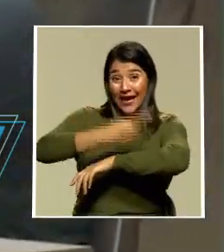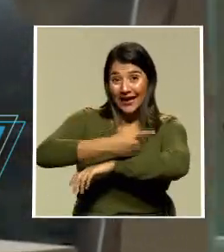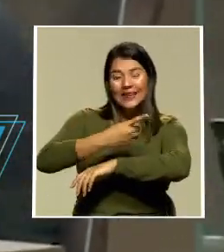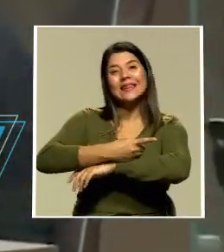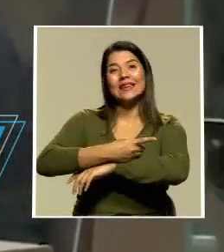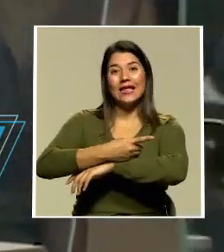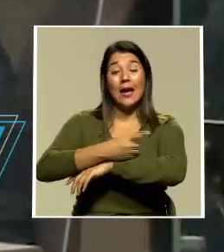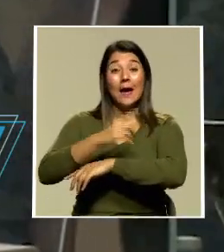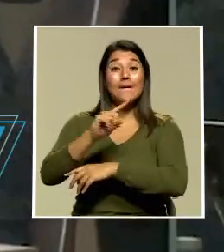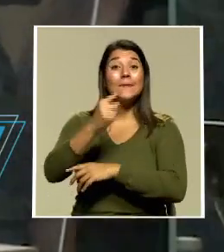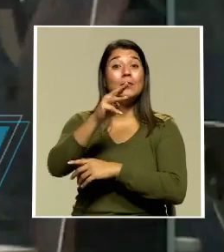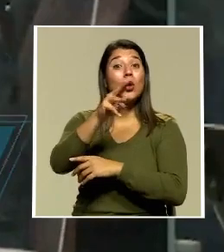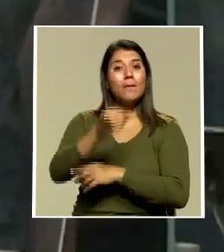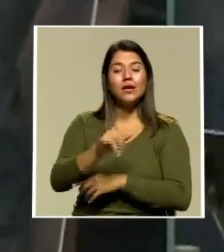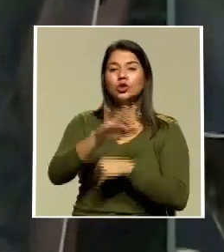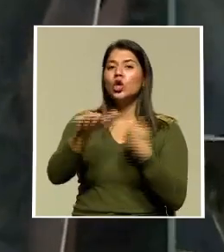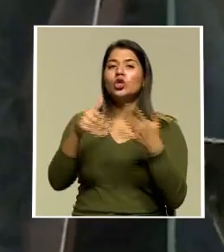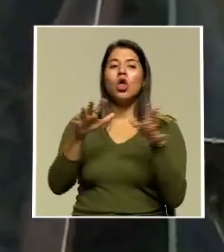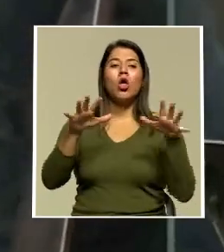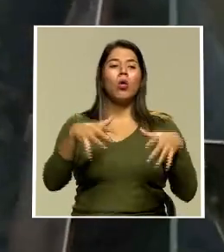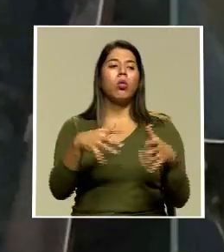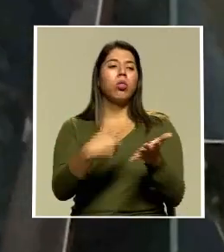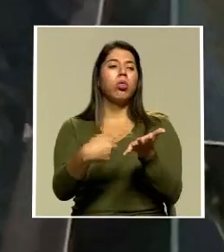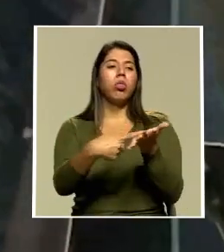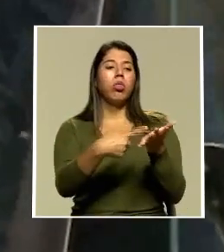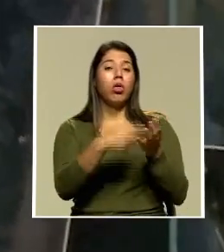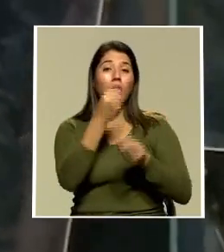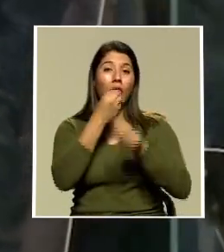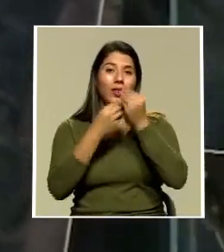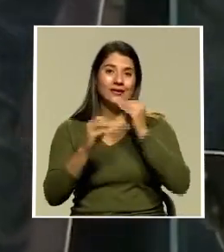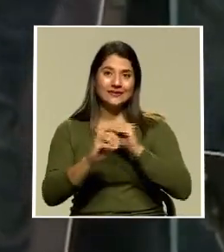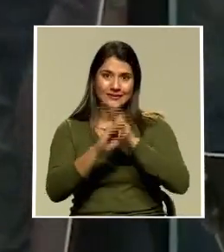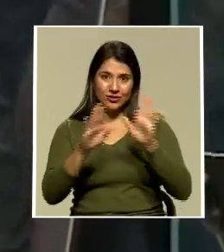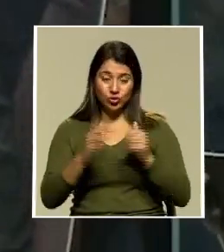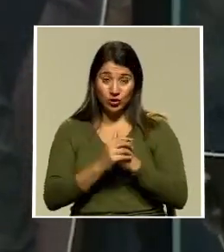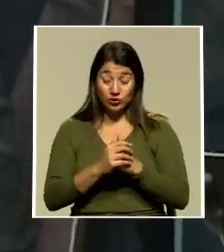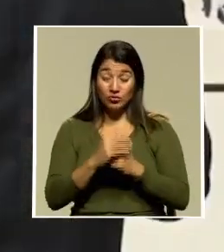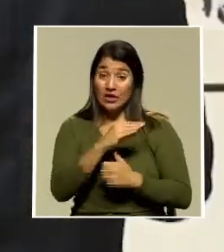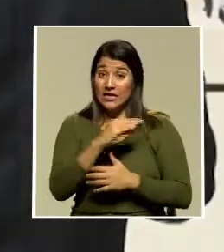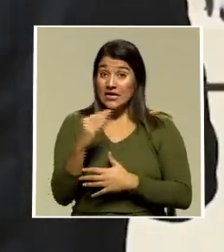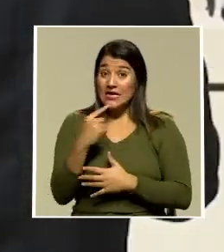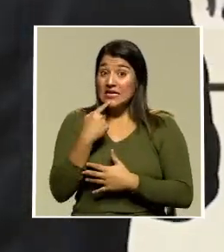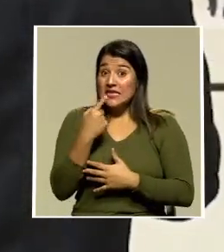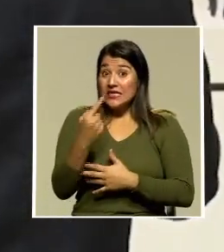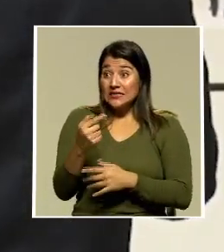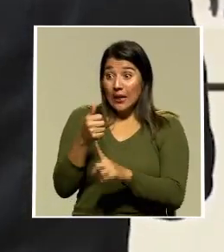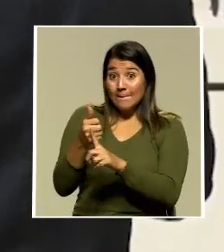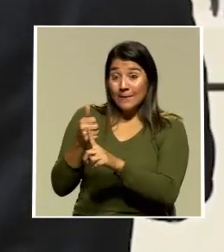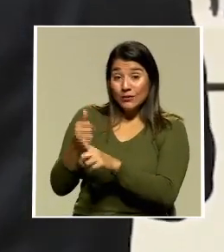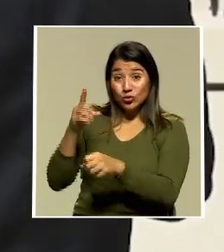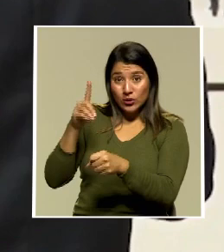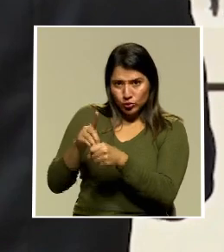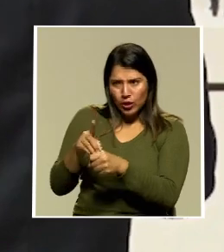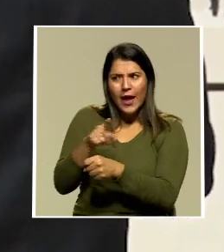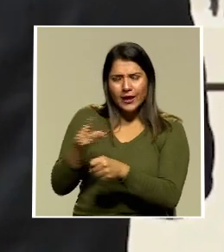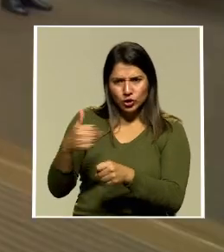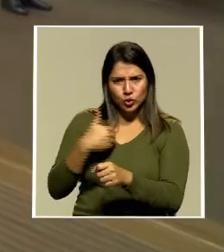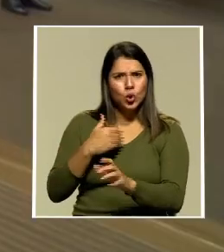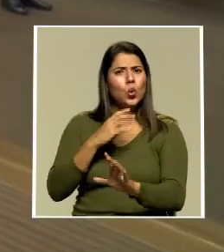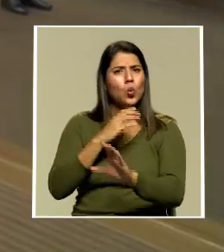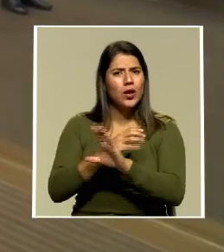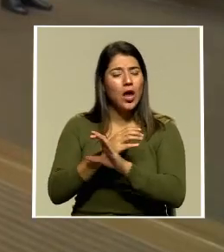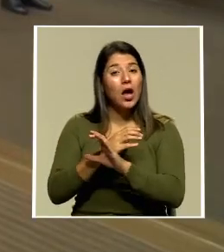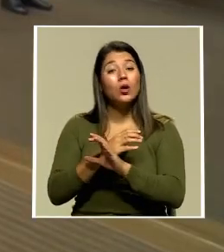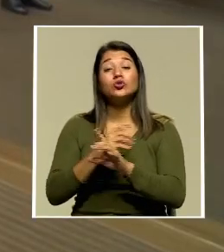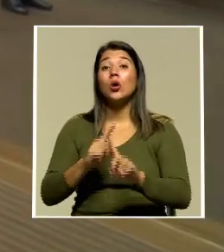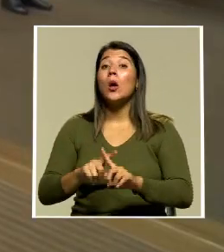directorio legislativo todos estuvieron reunidos en un desayuno y pese a, según los propios legisladores, tomar las medidas de prevención, se dieron